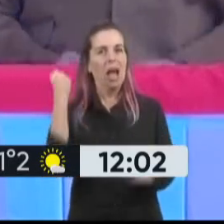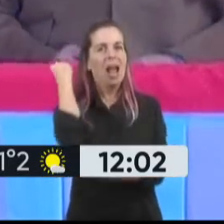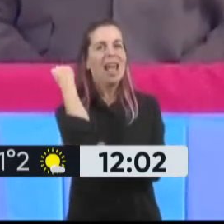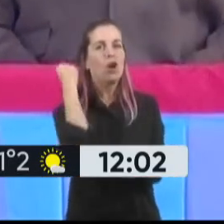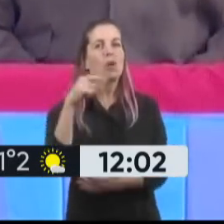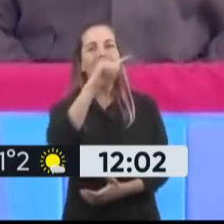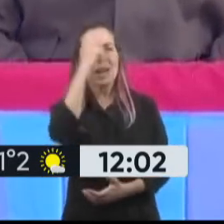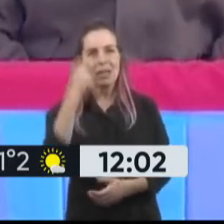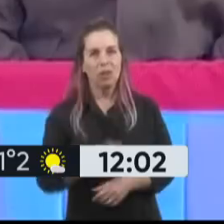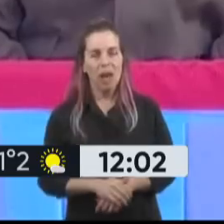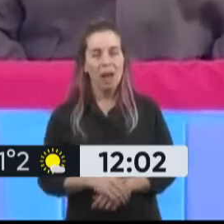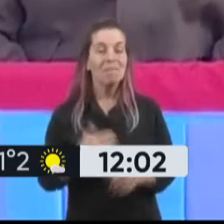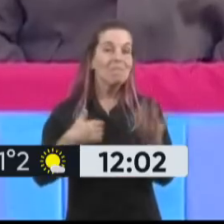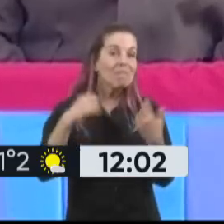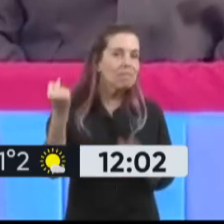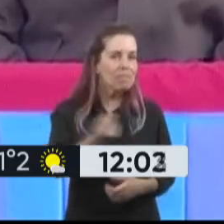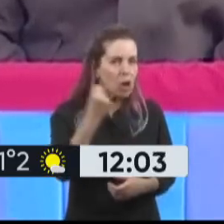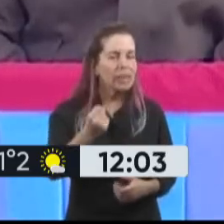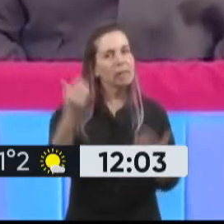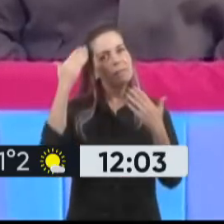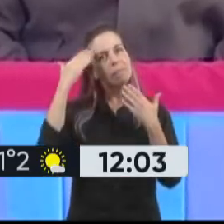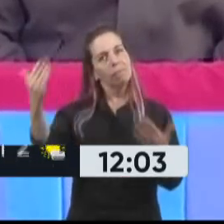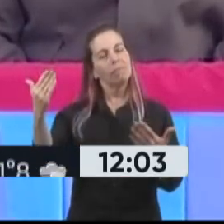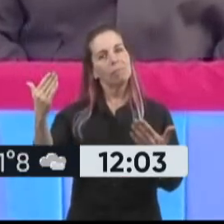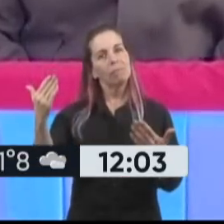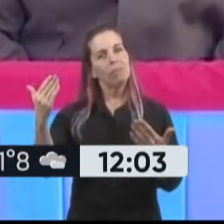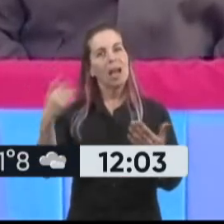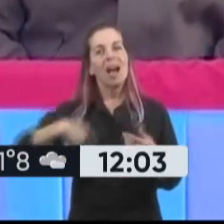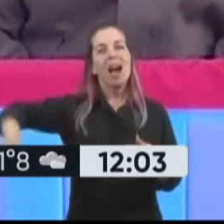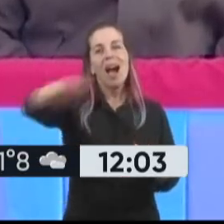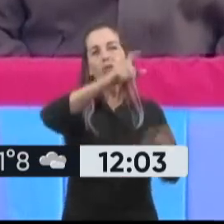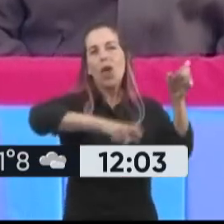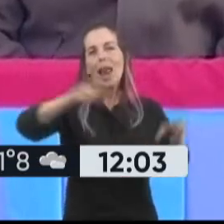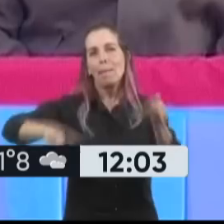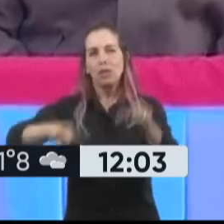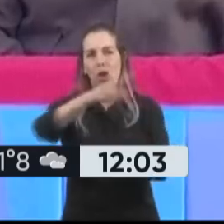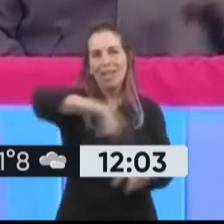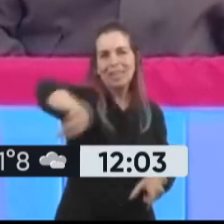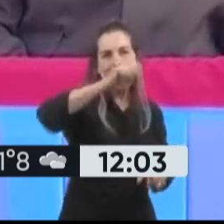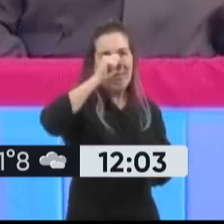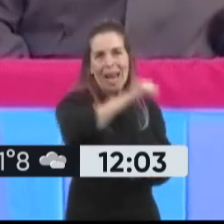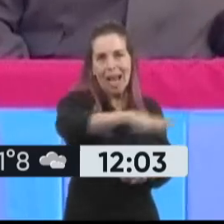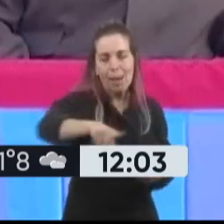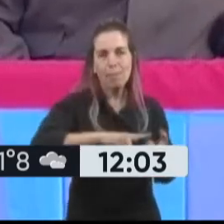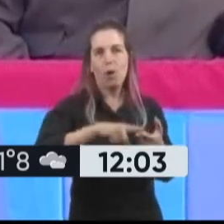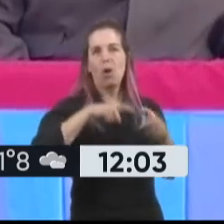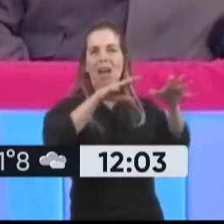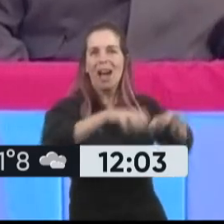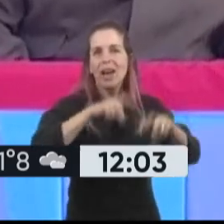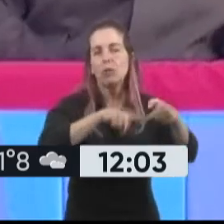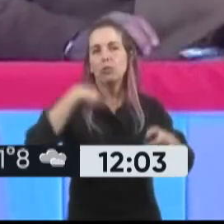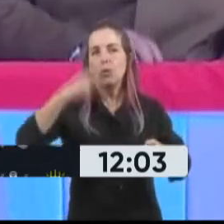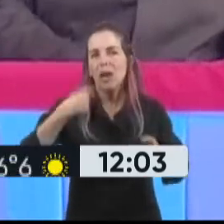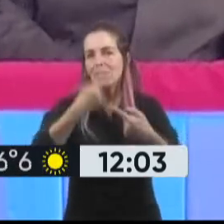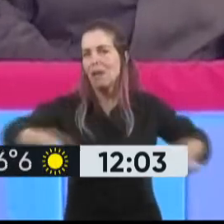Sobre todo, quiero saludar y manifestarle mi admiración a todos los productores agrícolas y ganaderos, grandes, medianos